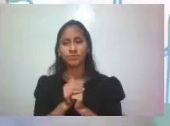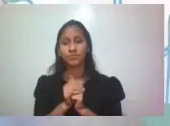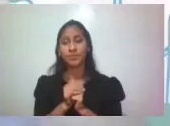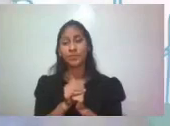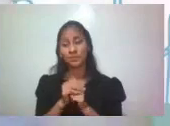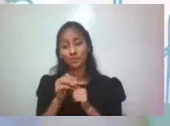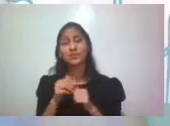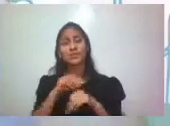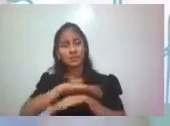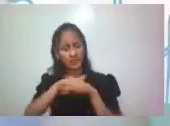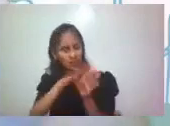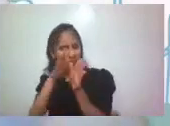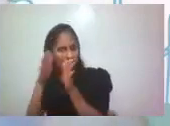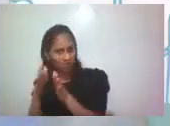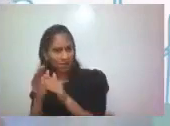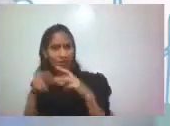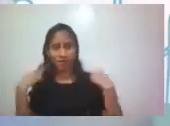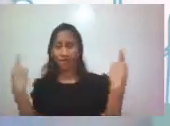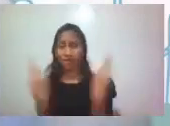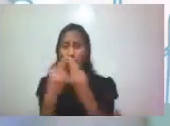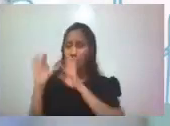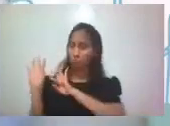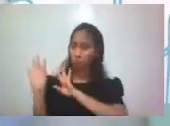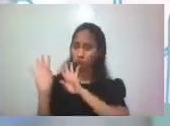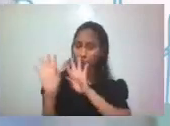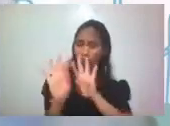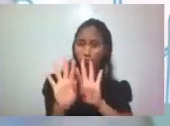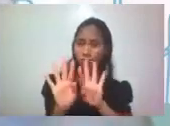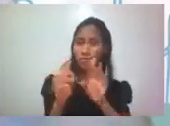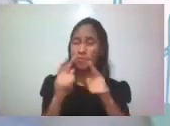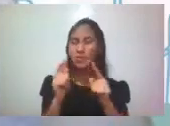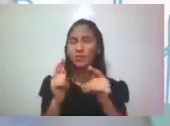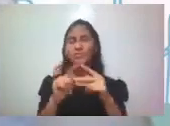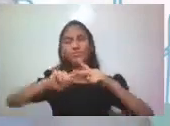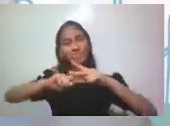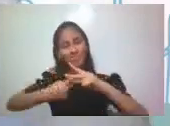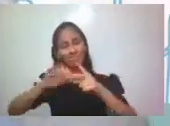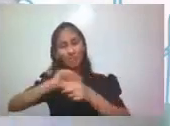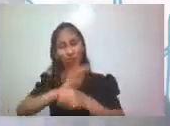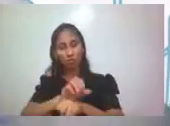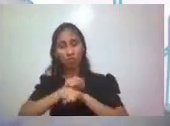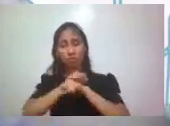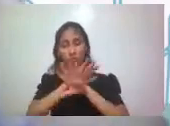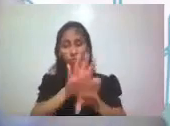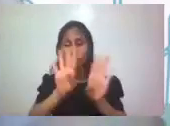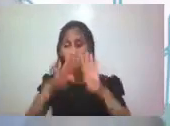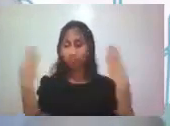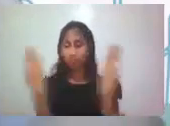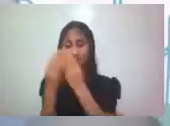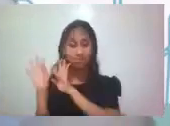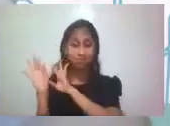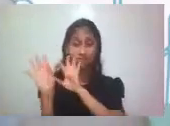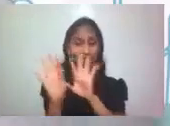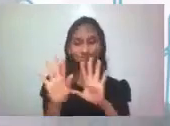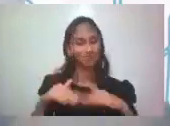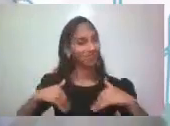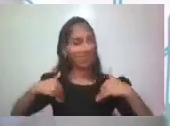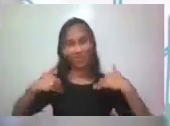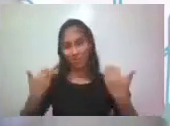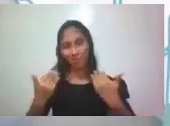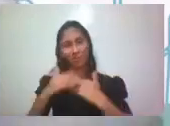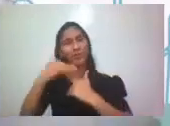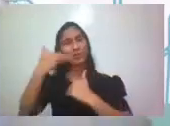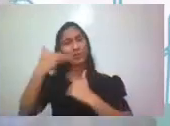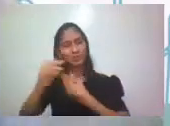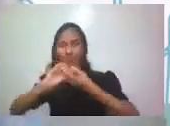nos pasó a todos el tema de la pandemia. Entonces tuvimos que replantear la agenda y